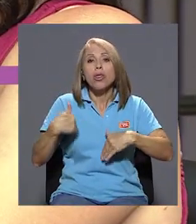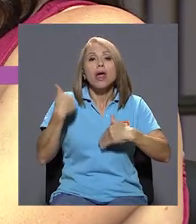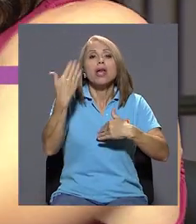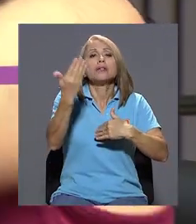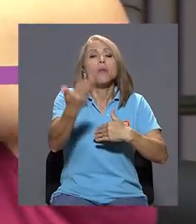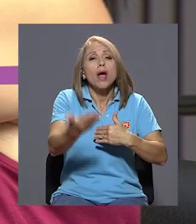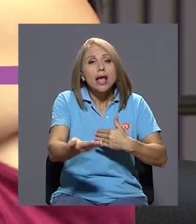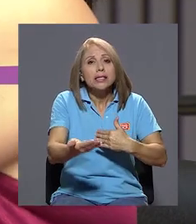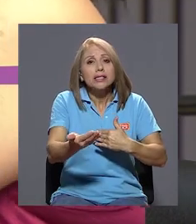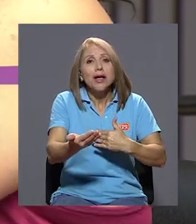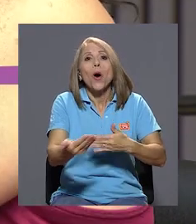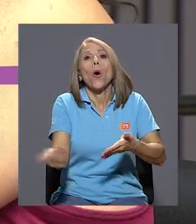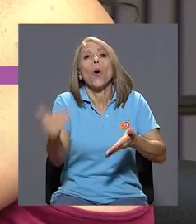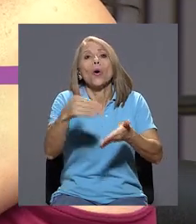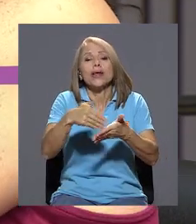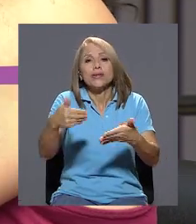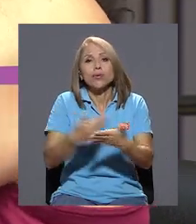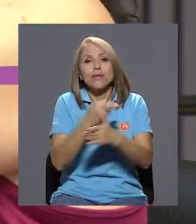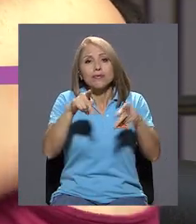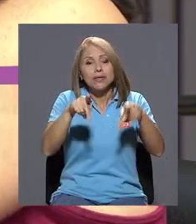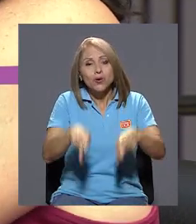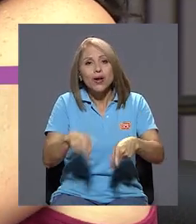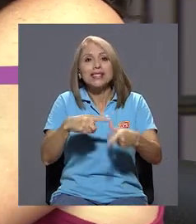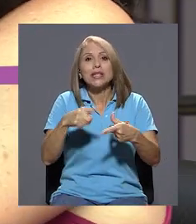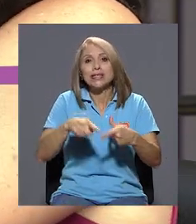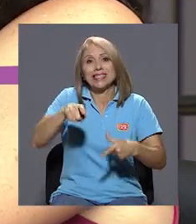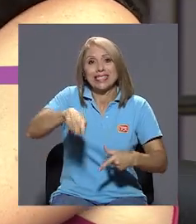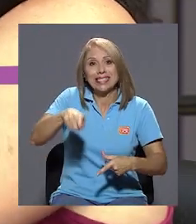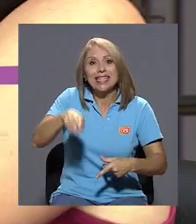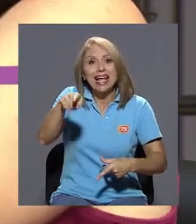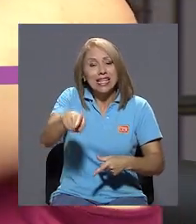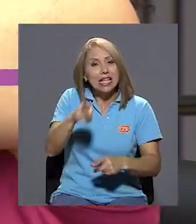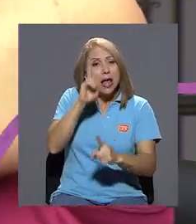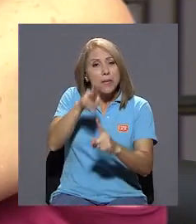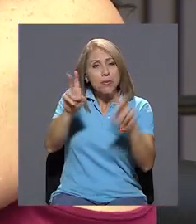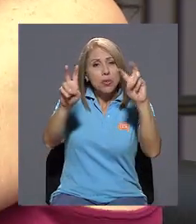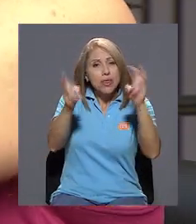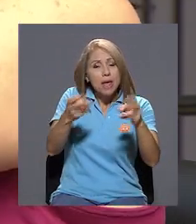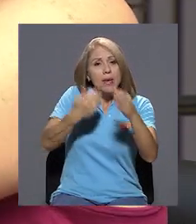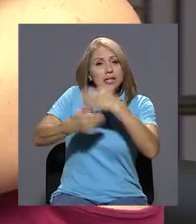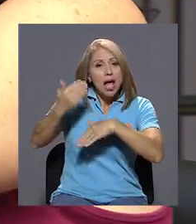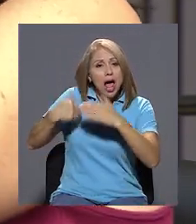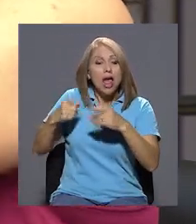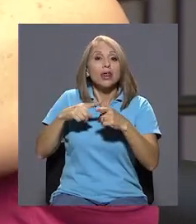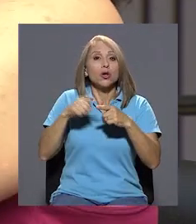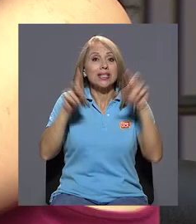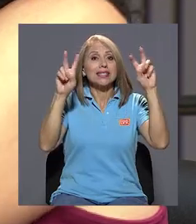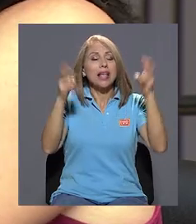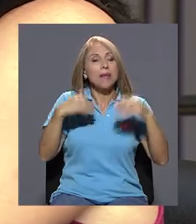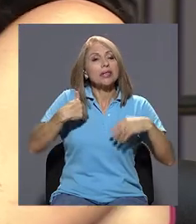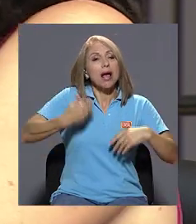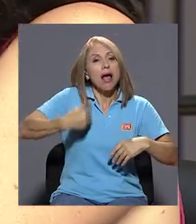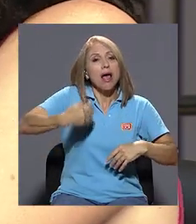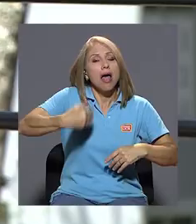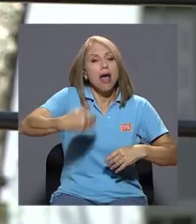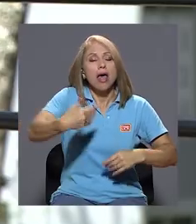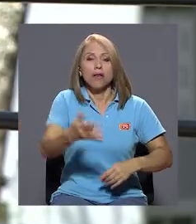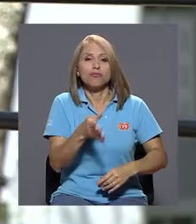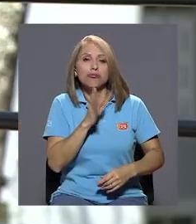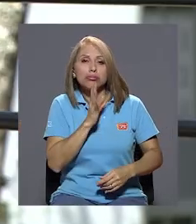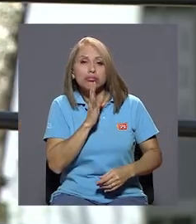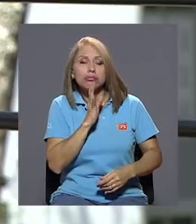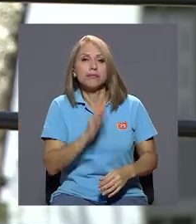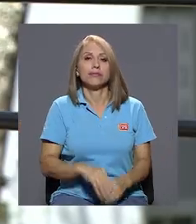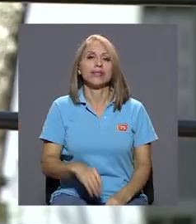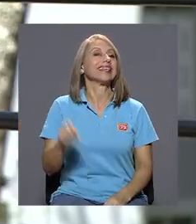entonces tal vez cuando entran personas nuevas a la asociación tienen esa necesidad de, entonces tal vez hay temas que están tratando constantemente